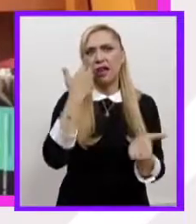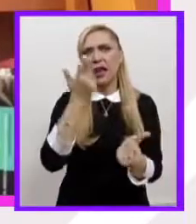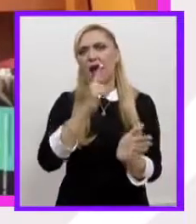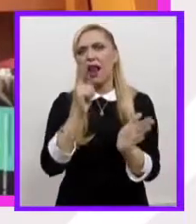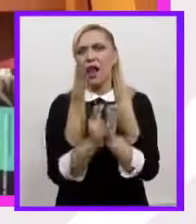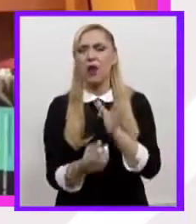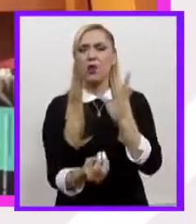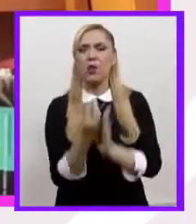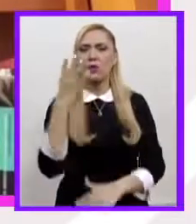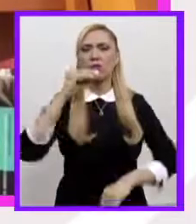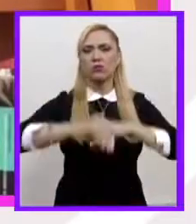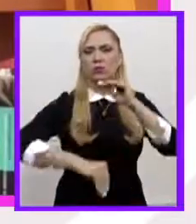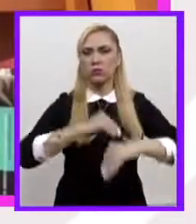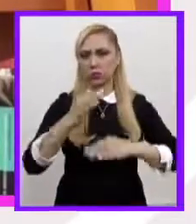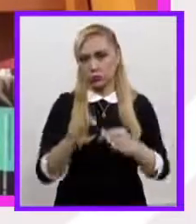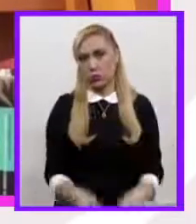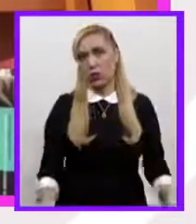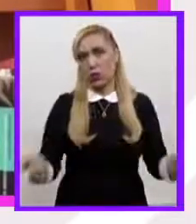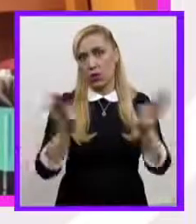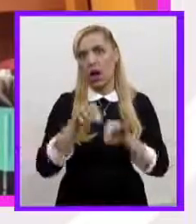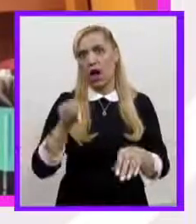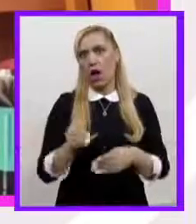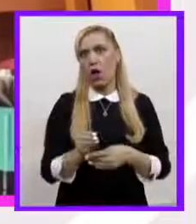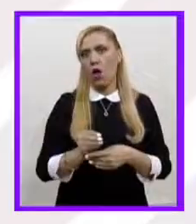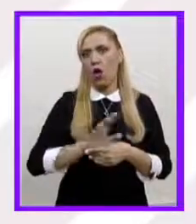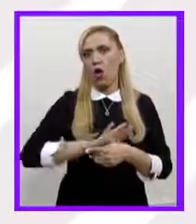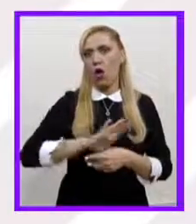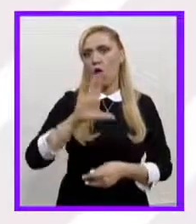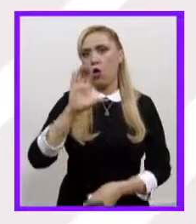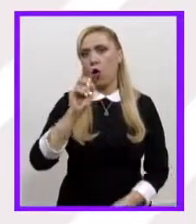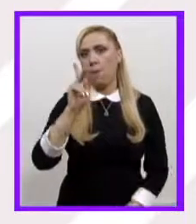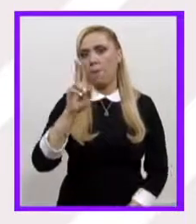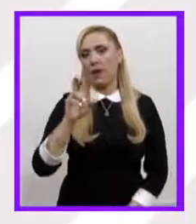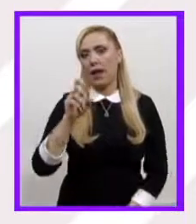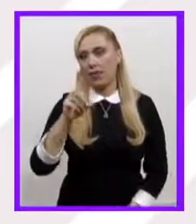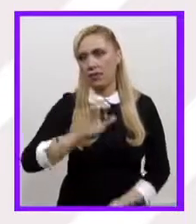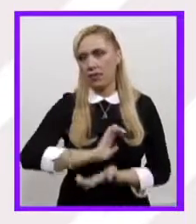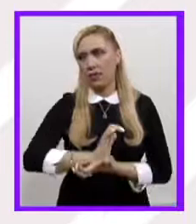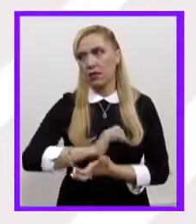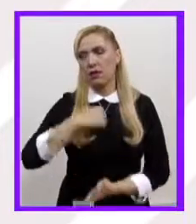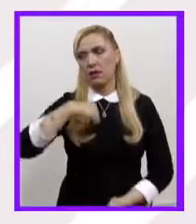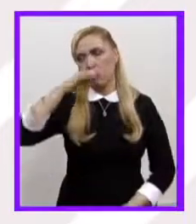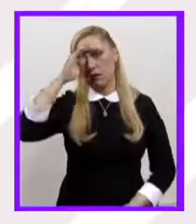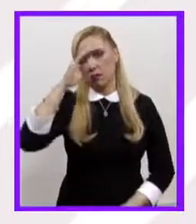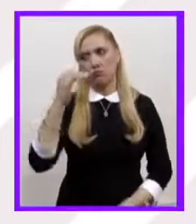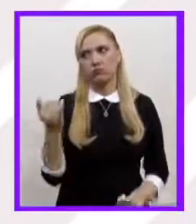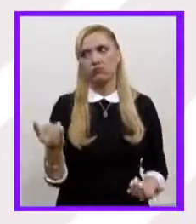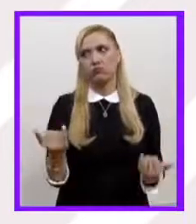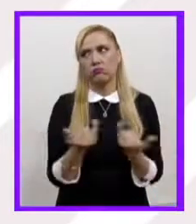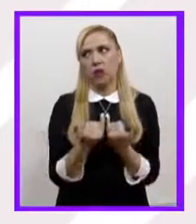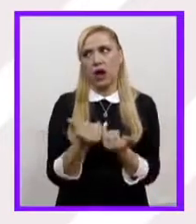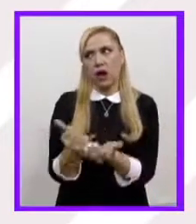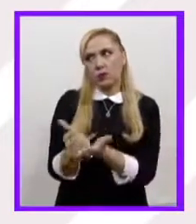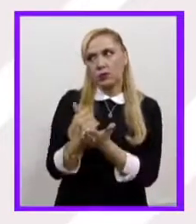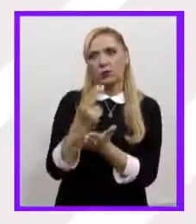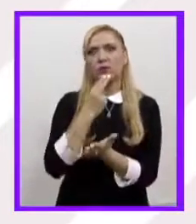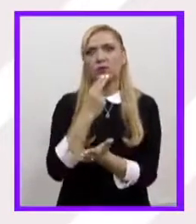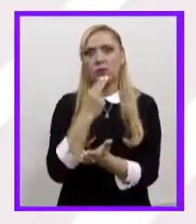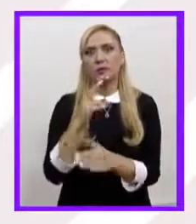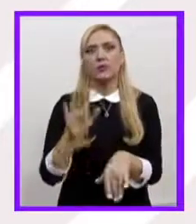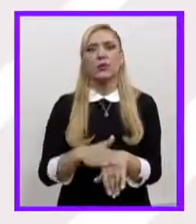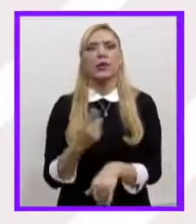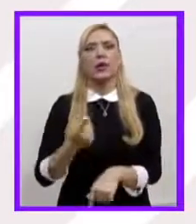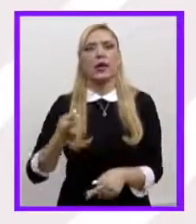son muy importantes, y pues la verdad es que desde el COPRED consideramos que vienen a complementar el trabajo que hacemos desde acá, sobre todo desde